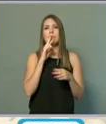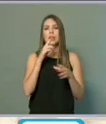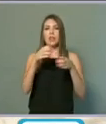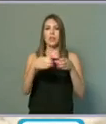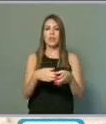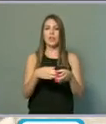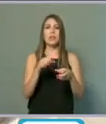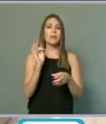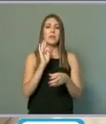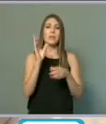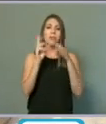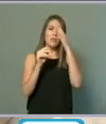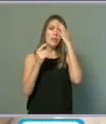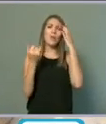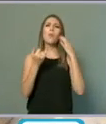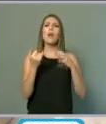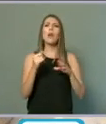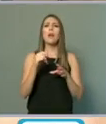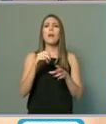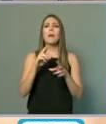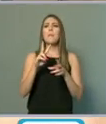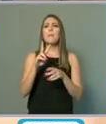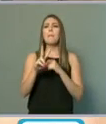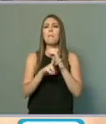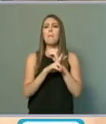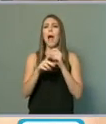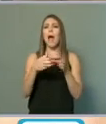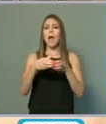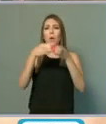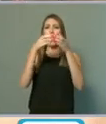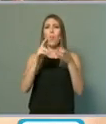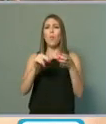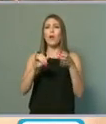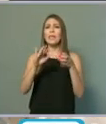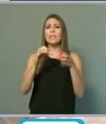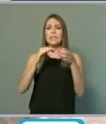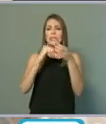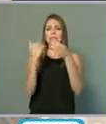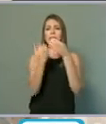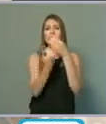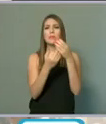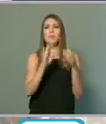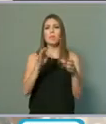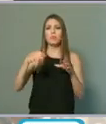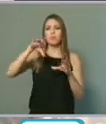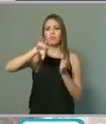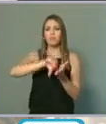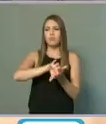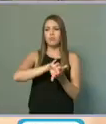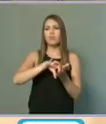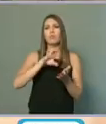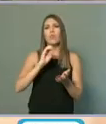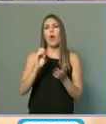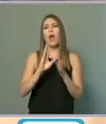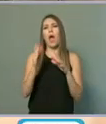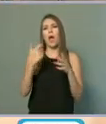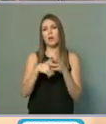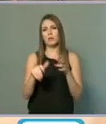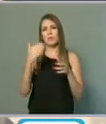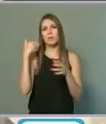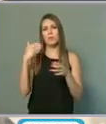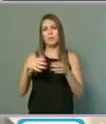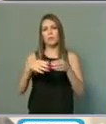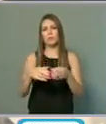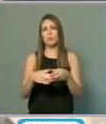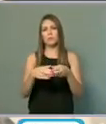siempre improviso como los vasos de unicel, los cortamos de la parte de arriba y de abajo y se forma nuestro aro. O los aros de PVC, que ya los hemos comentado,